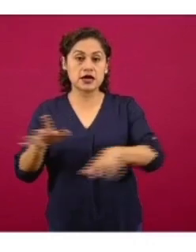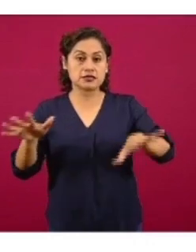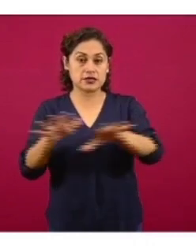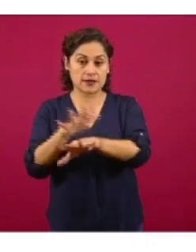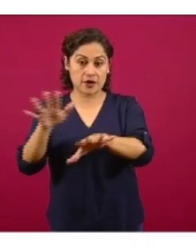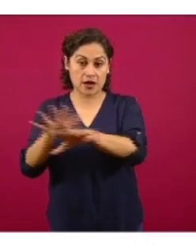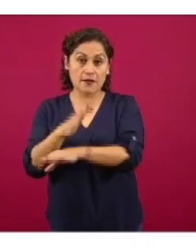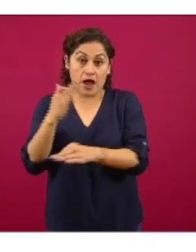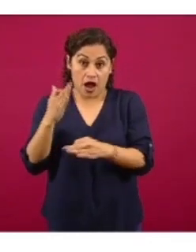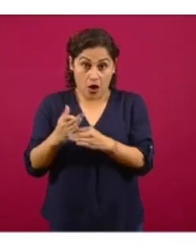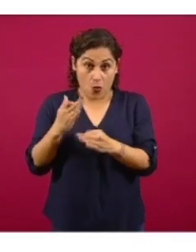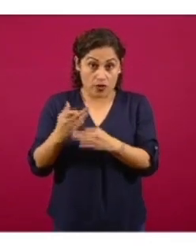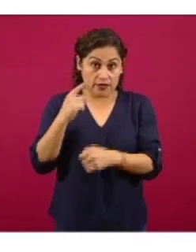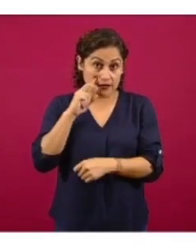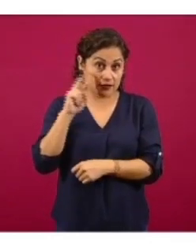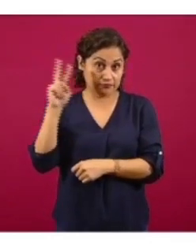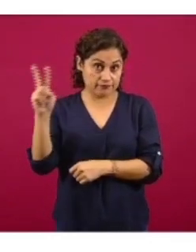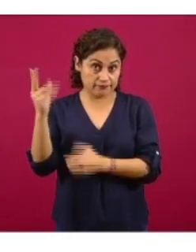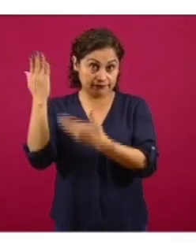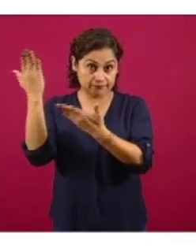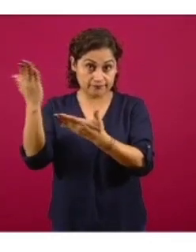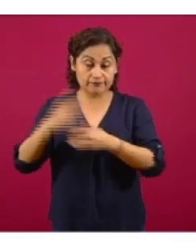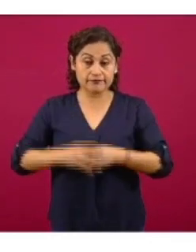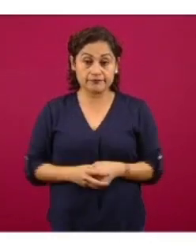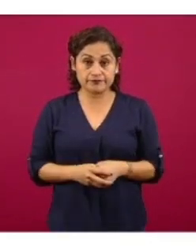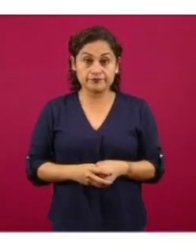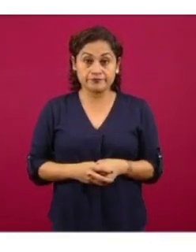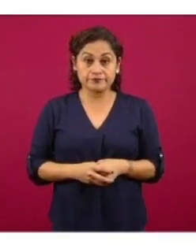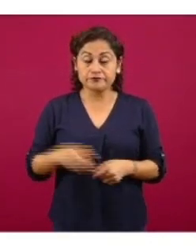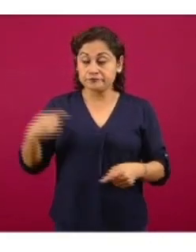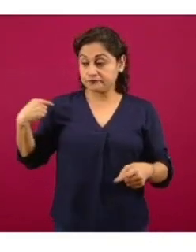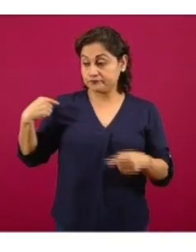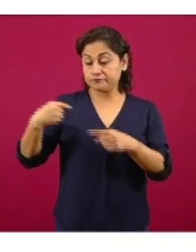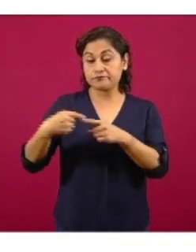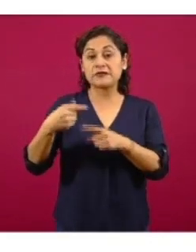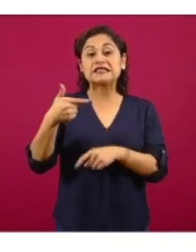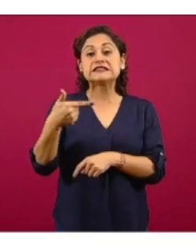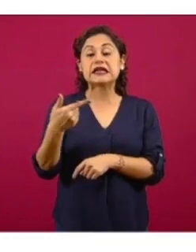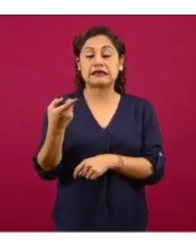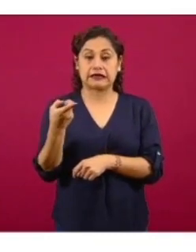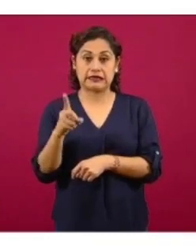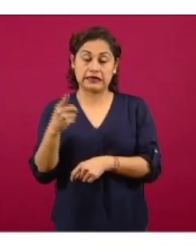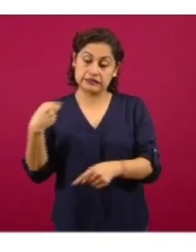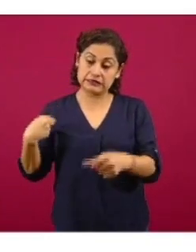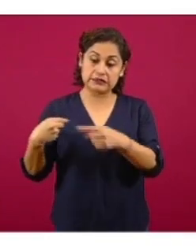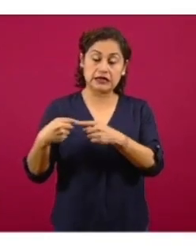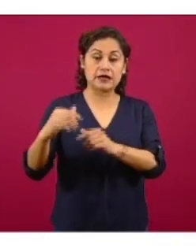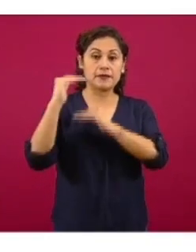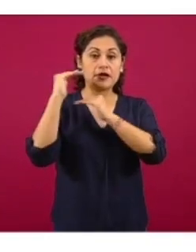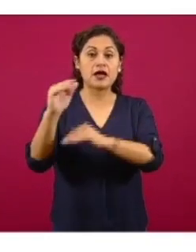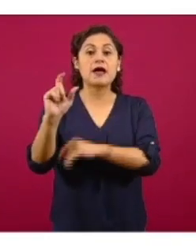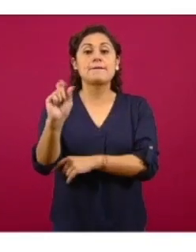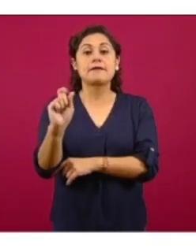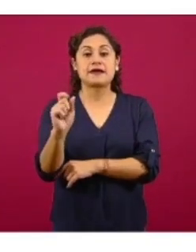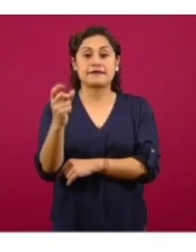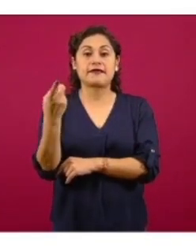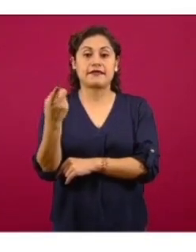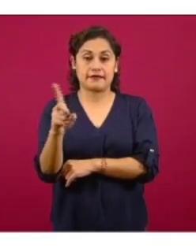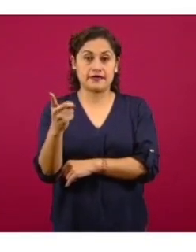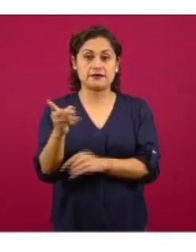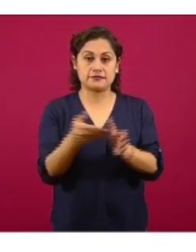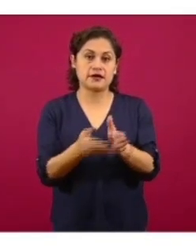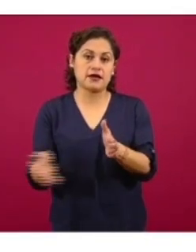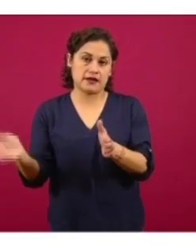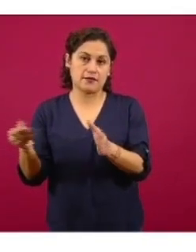que está vigente desde el día 7 de diciembre hasta el día 20 de diciembre, o sea, toda esta semana. Es una